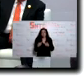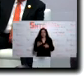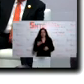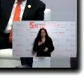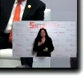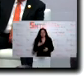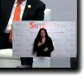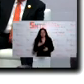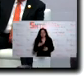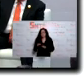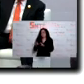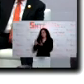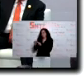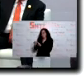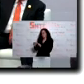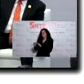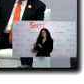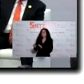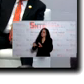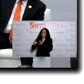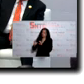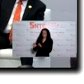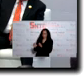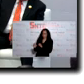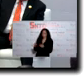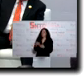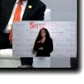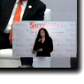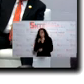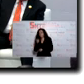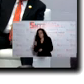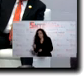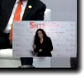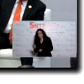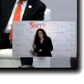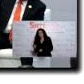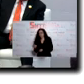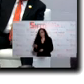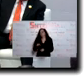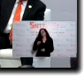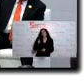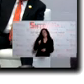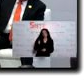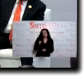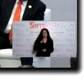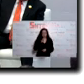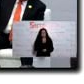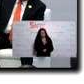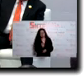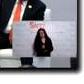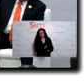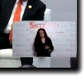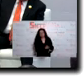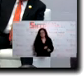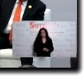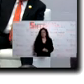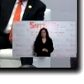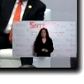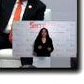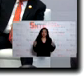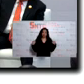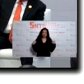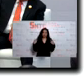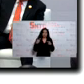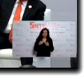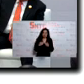eso. Lo que pasa al interior de los profesores es muy importante. Los profesoras o profesores que tienen